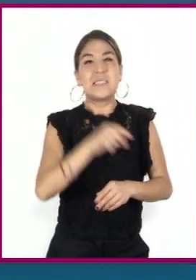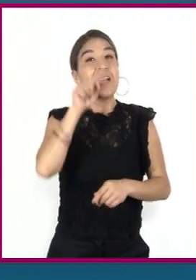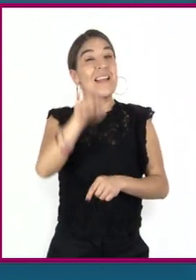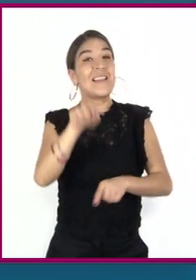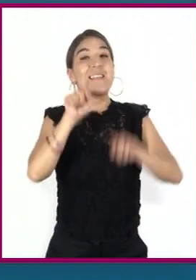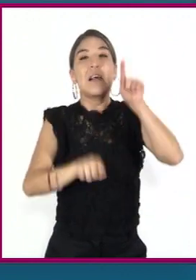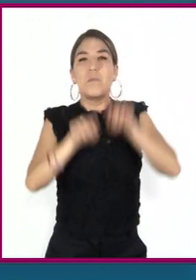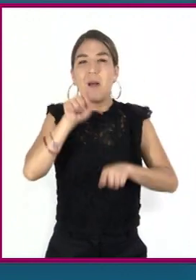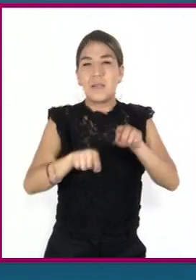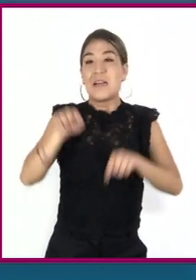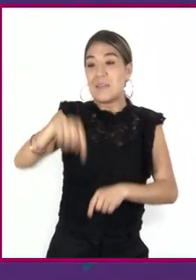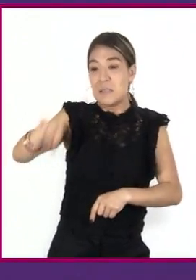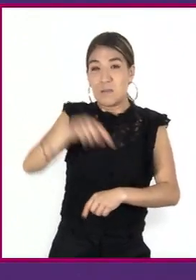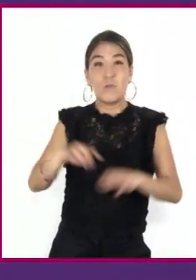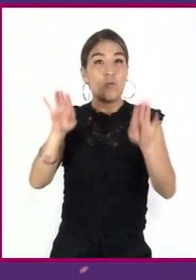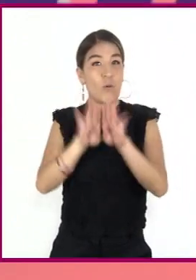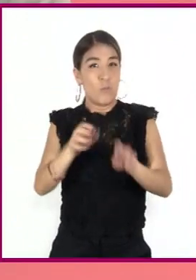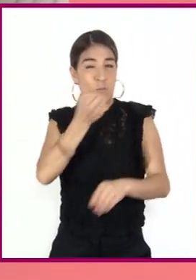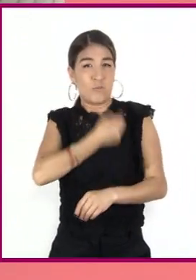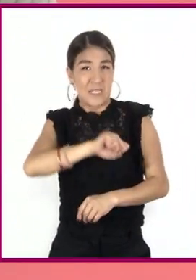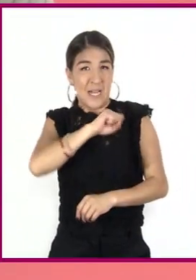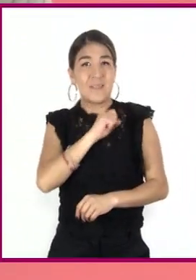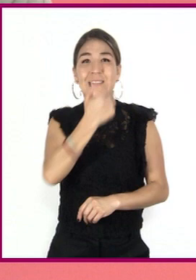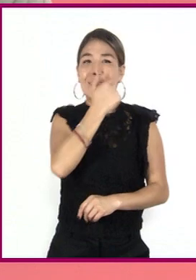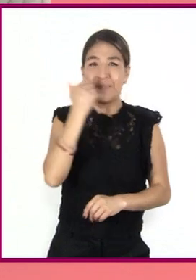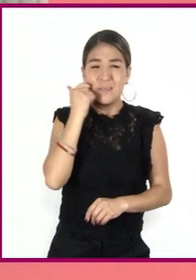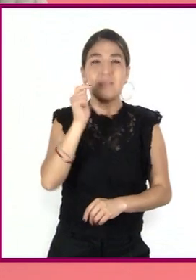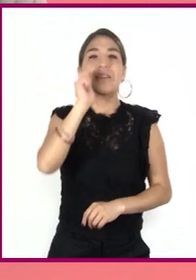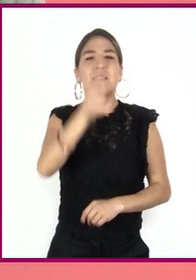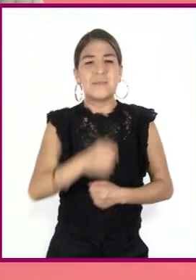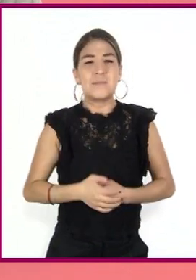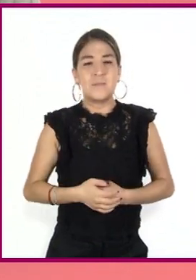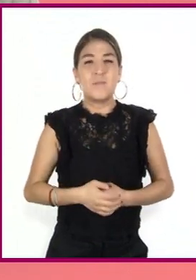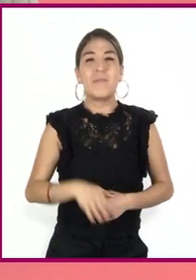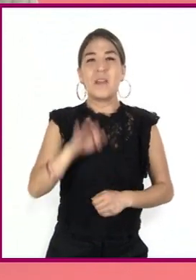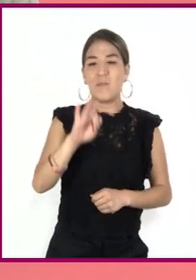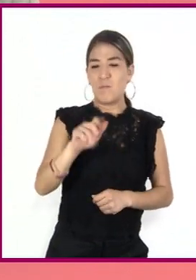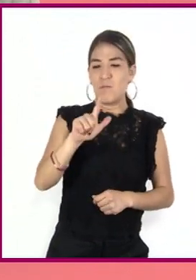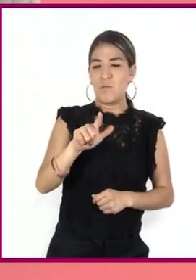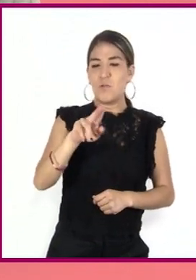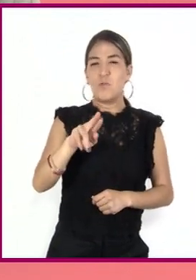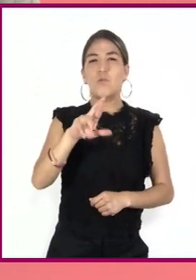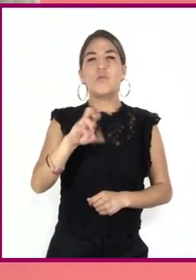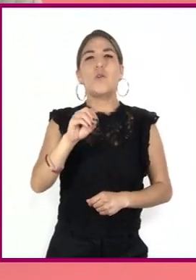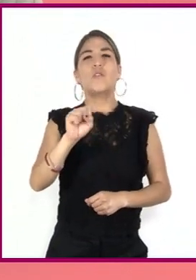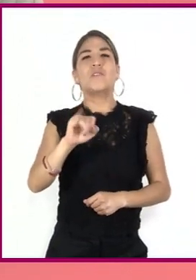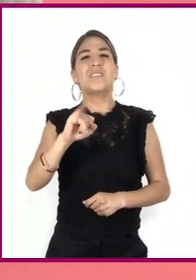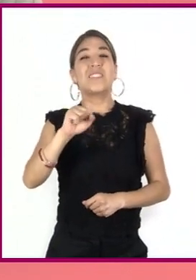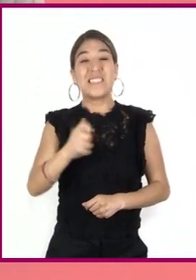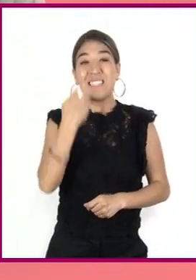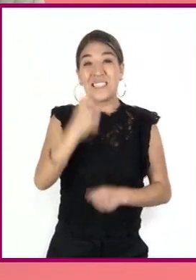que podamos tener dientes sanos? La fluorosis dental es un problema que afecta la formación